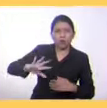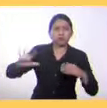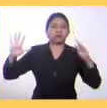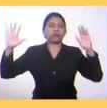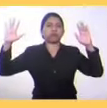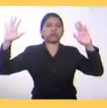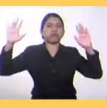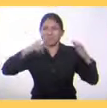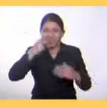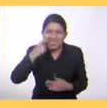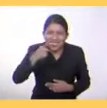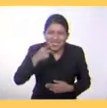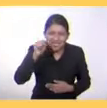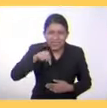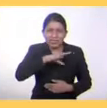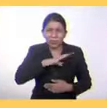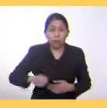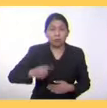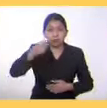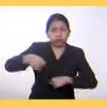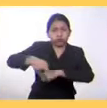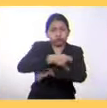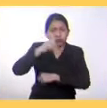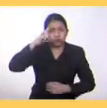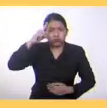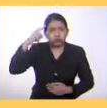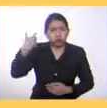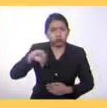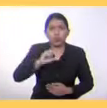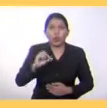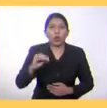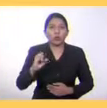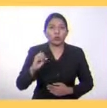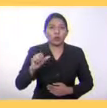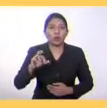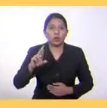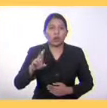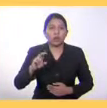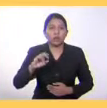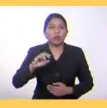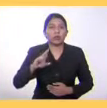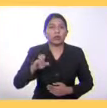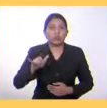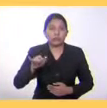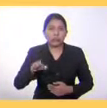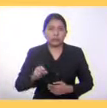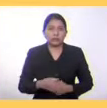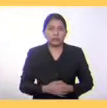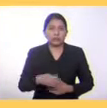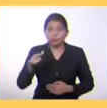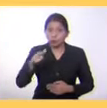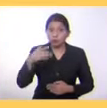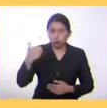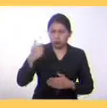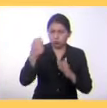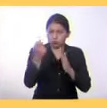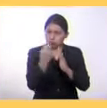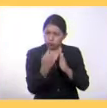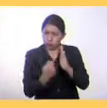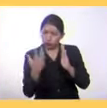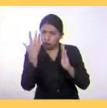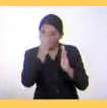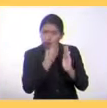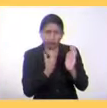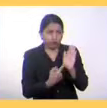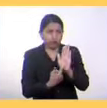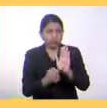Revolución, diseñado por los arquitectos Oscar Reyes y Kurt Schulz. Este es un conjunto artístico y arquitectónico